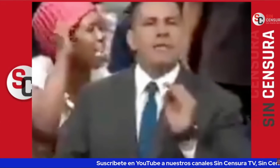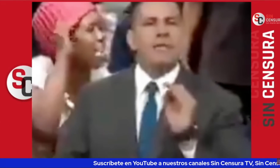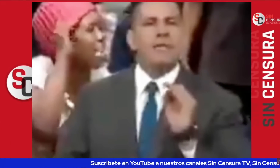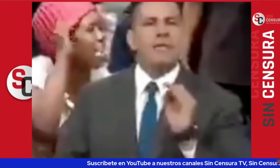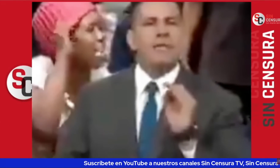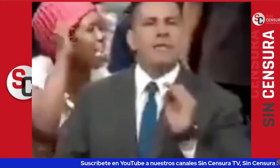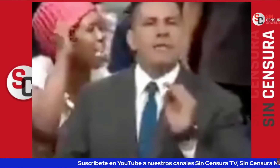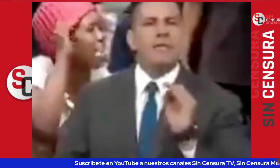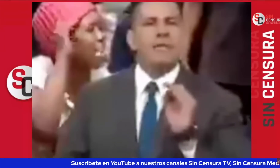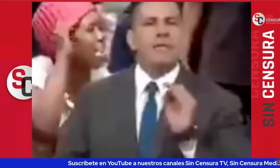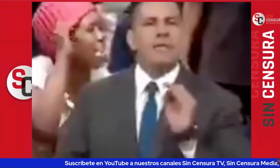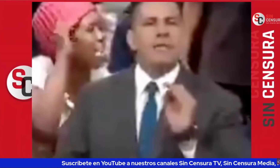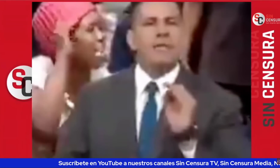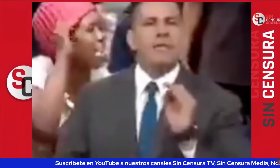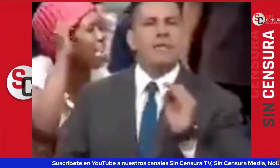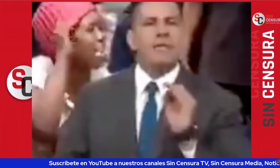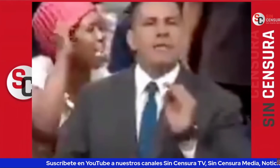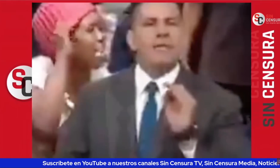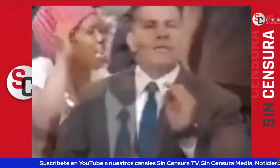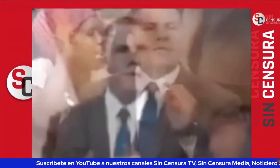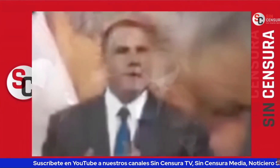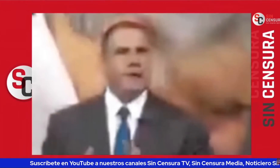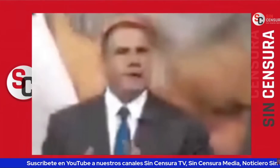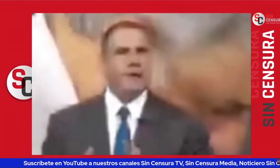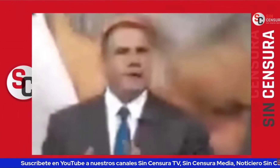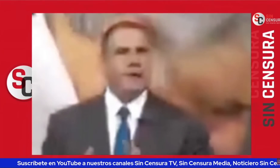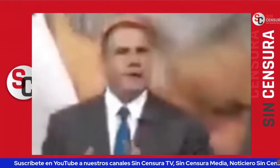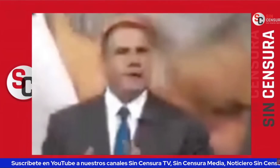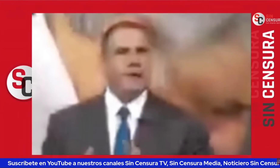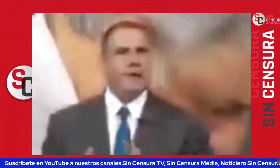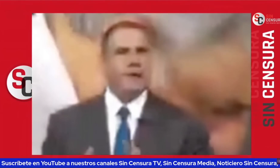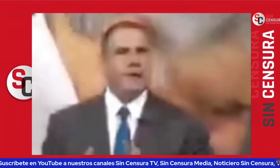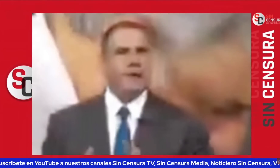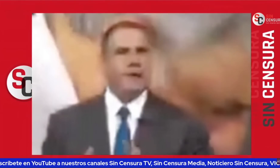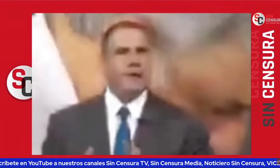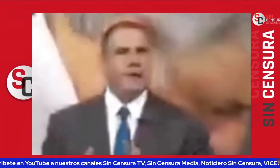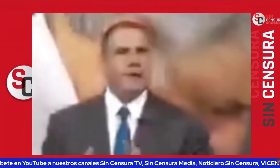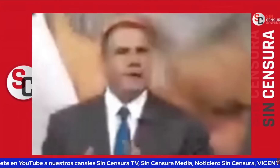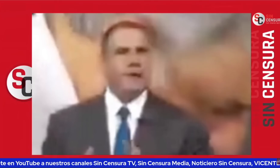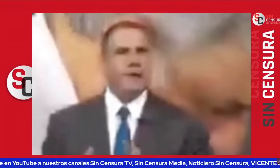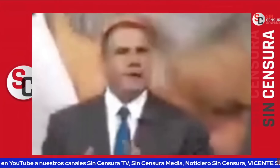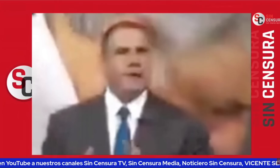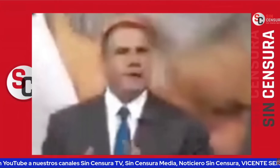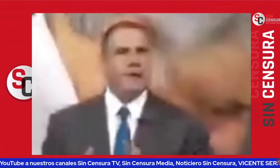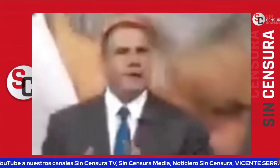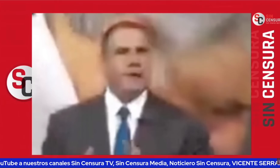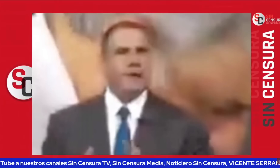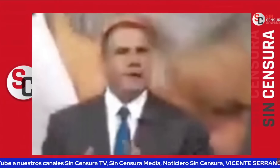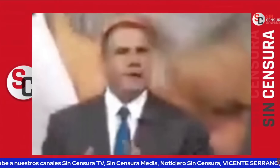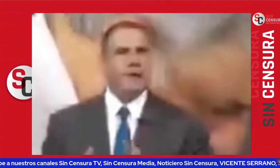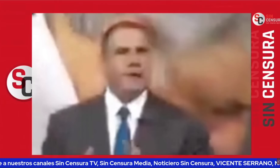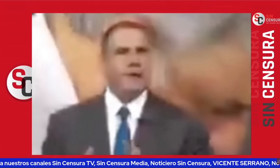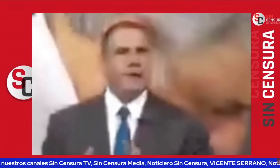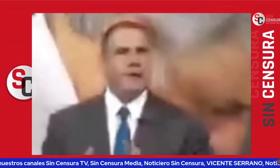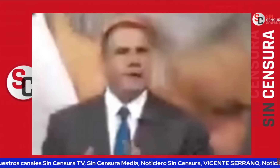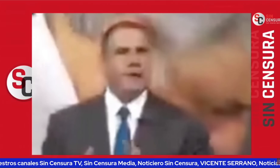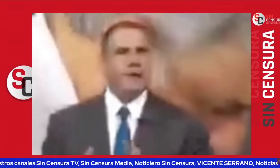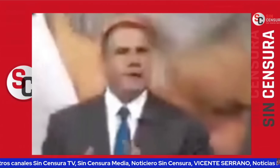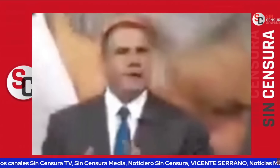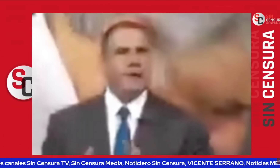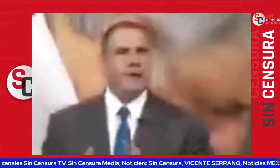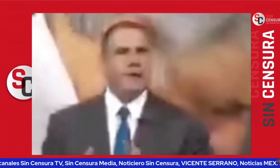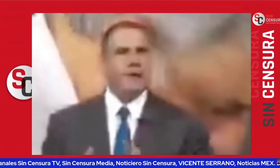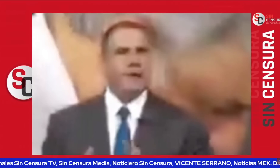en muy poco, créame, en muy poco tiempo estaríamos viviendo una situación similar a la que atraviesa el